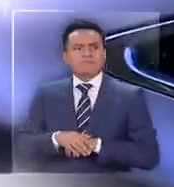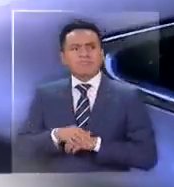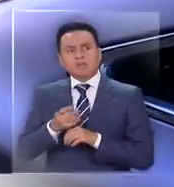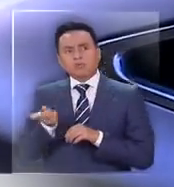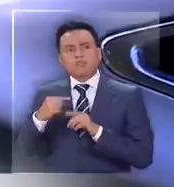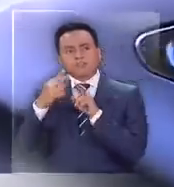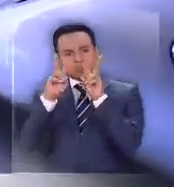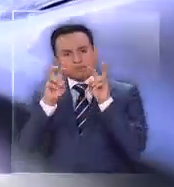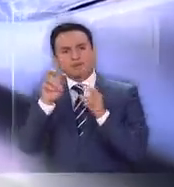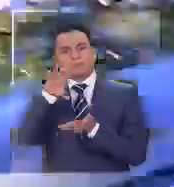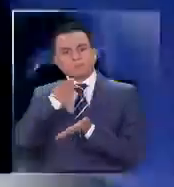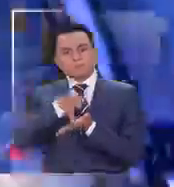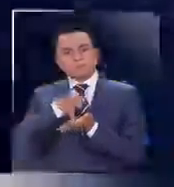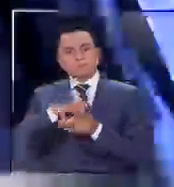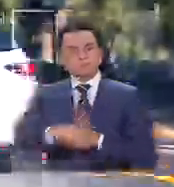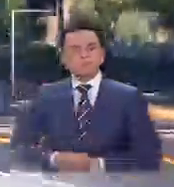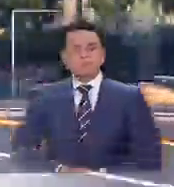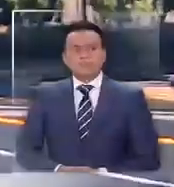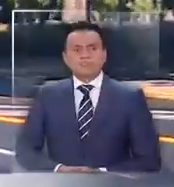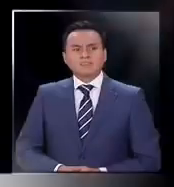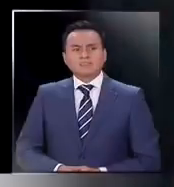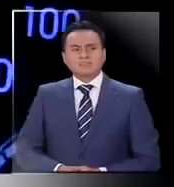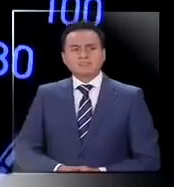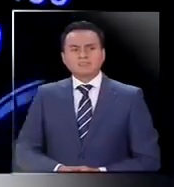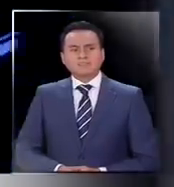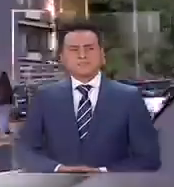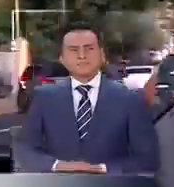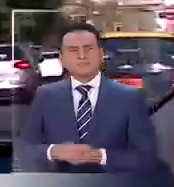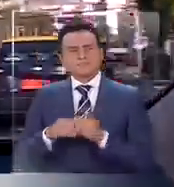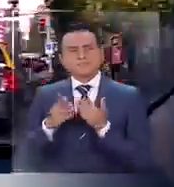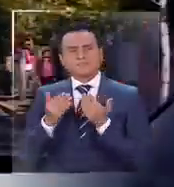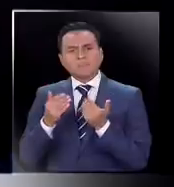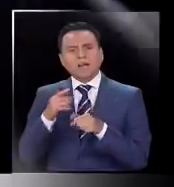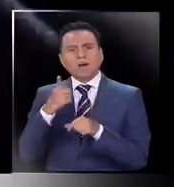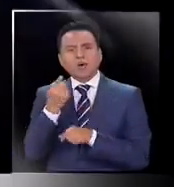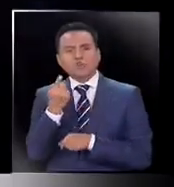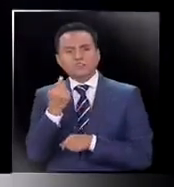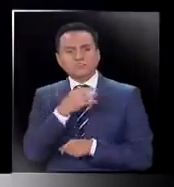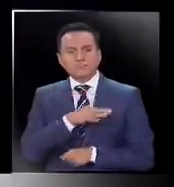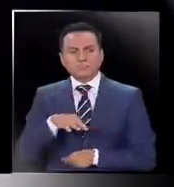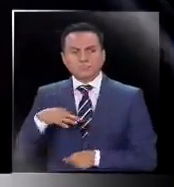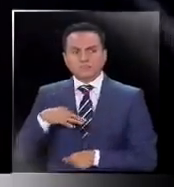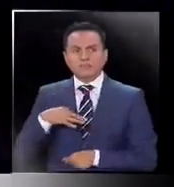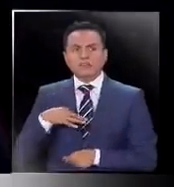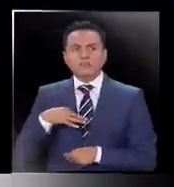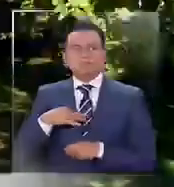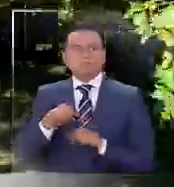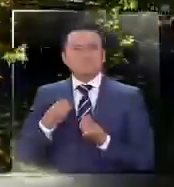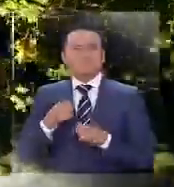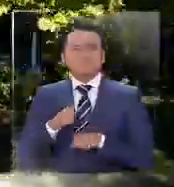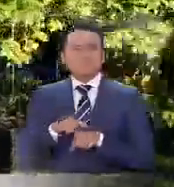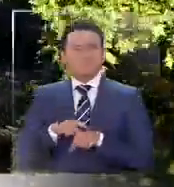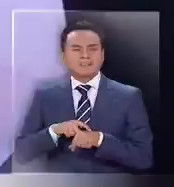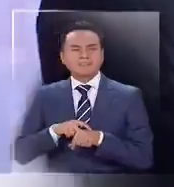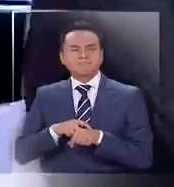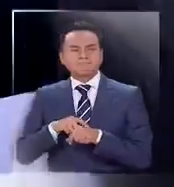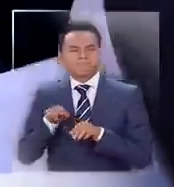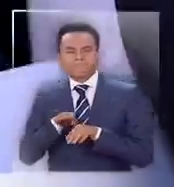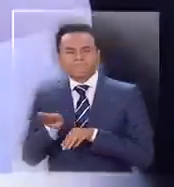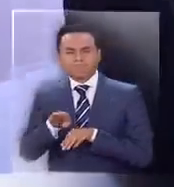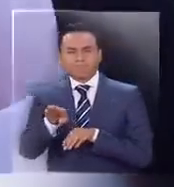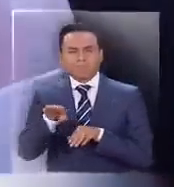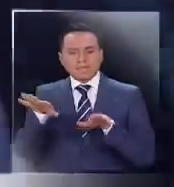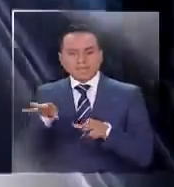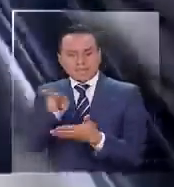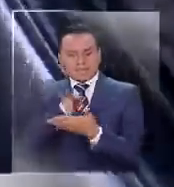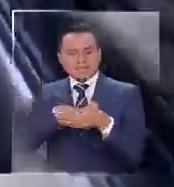Vuelve a los temas país. ¿A qué hora nos esperan allá? A las 11, ministro. Ah, estamos bien. Parte raudo. Trato de